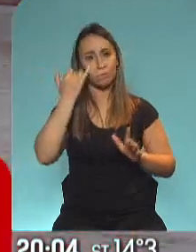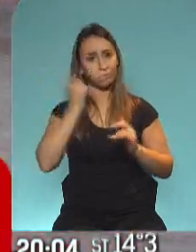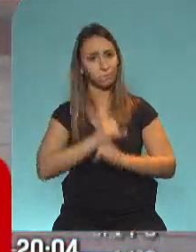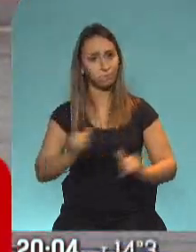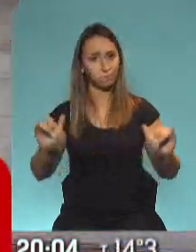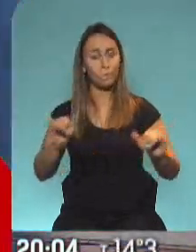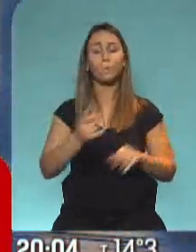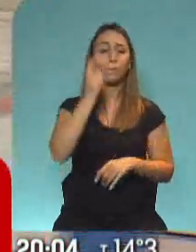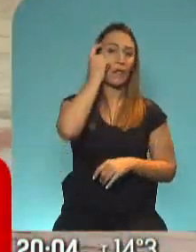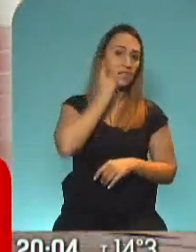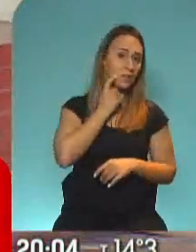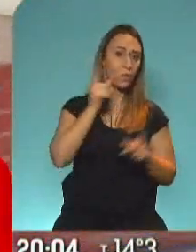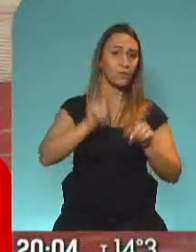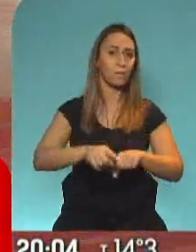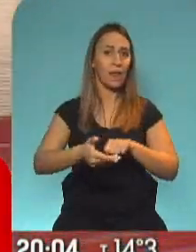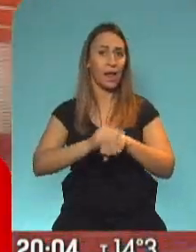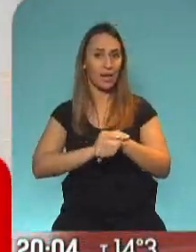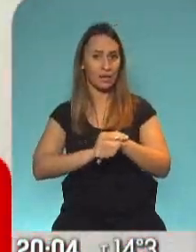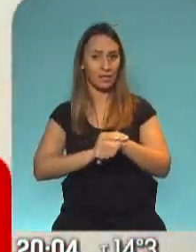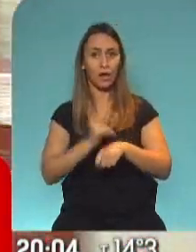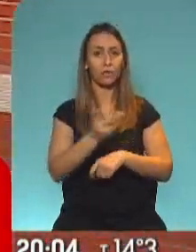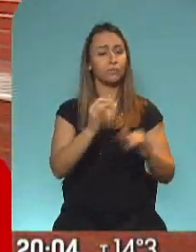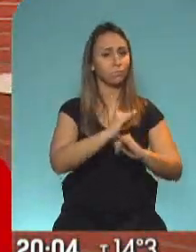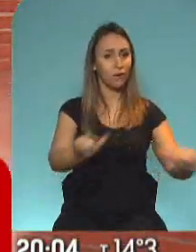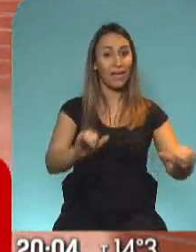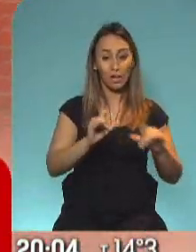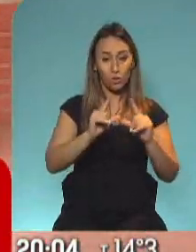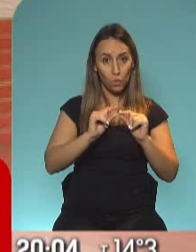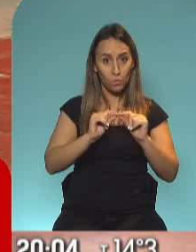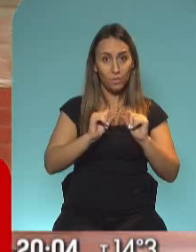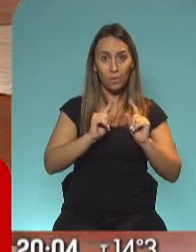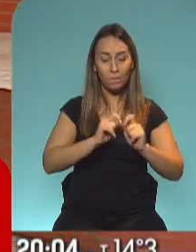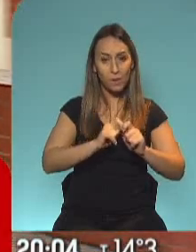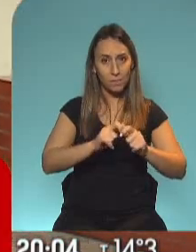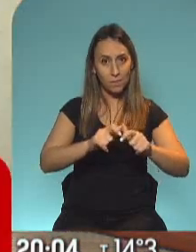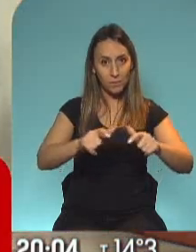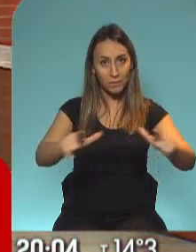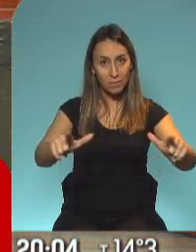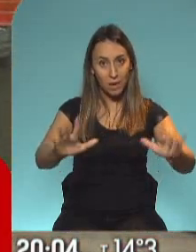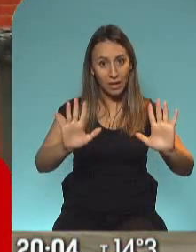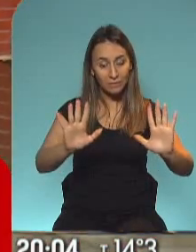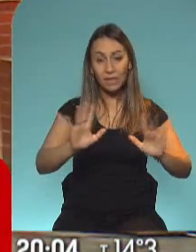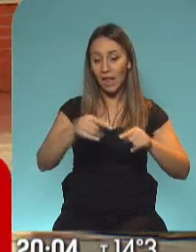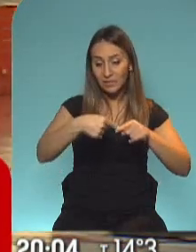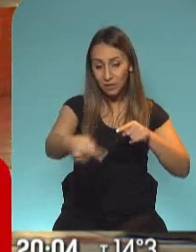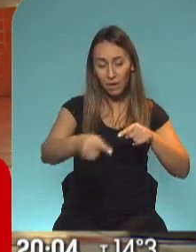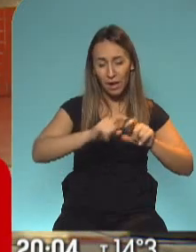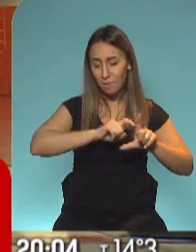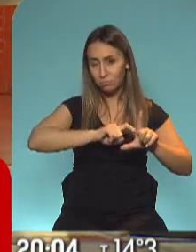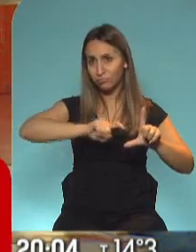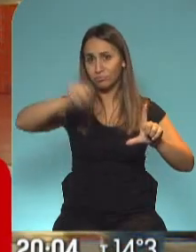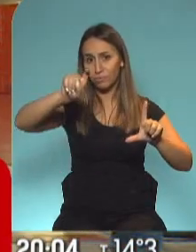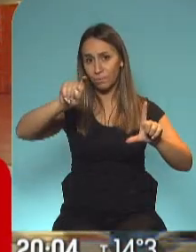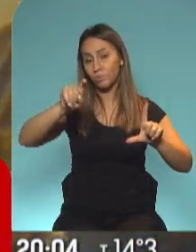tanto Axel Kicillof como Horacio Rodríguez Larreta. Si estos números siguen creciendo a lo largo de esta próxima semana, puede llegar a